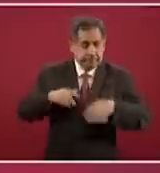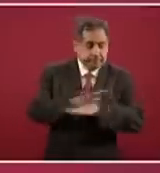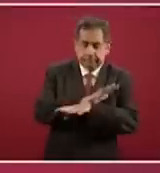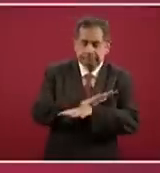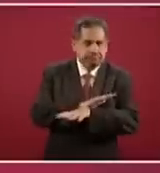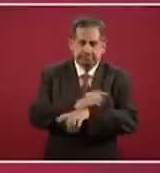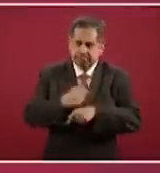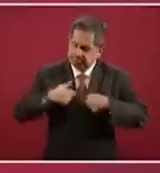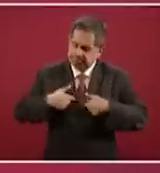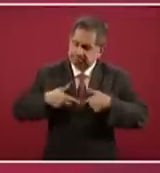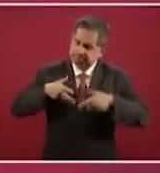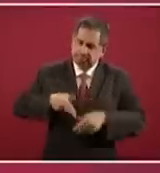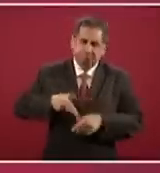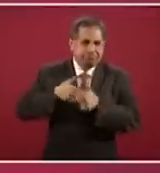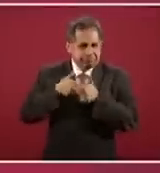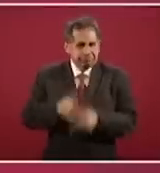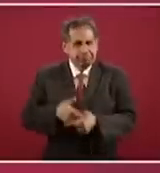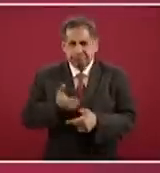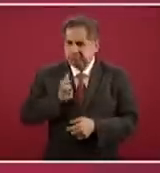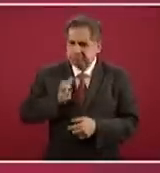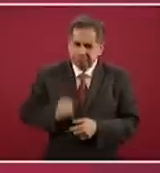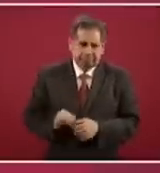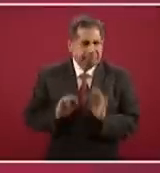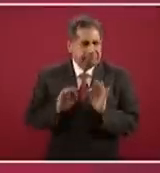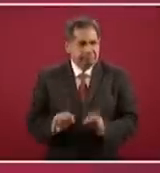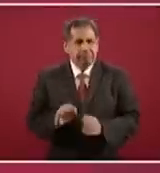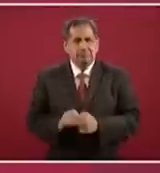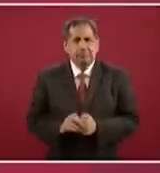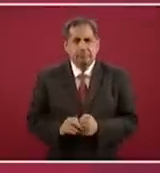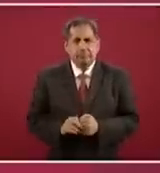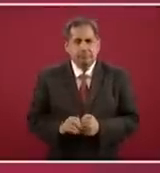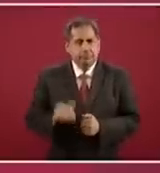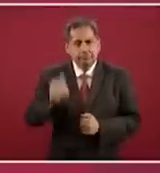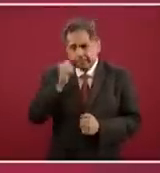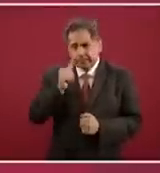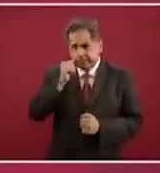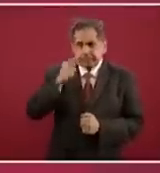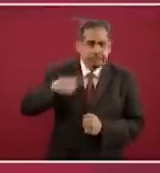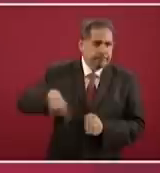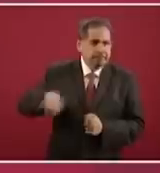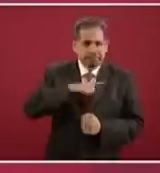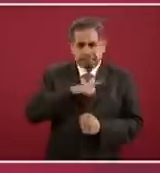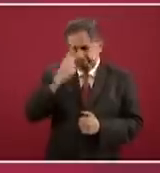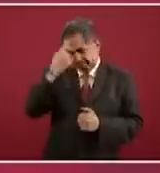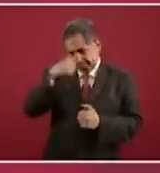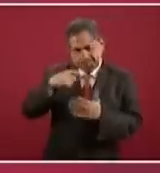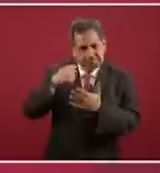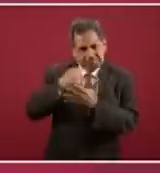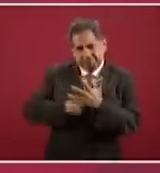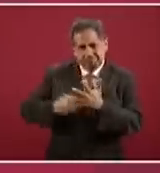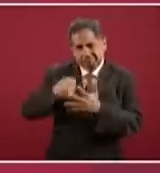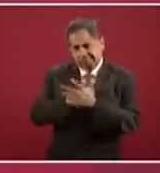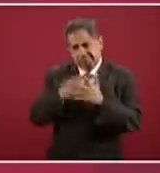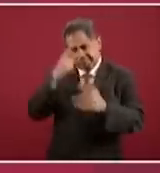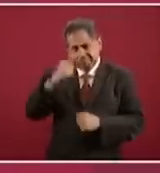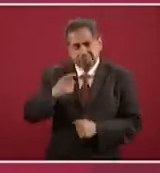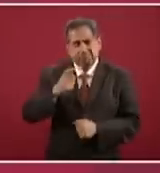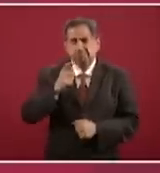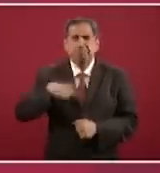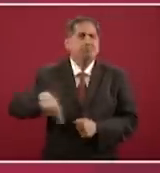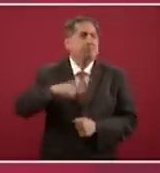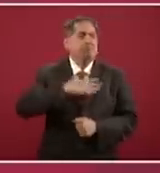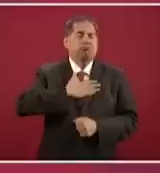República. Y siempre vamos a luchar por la